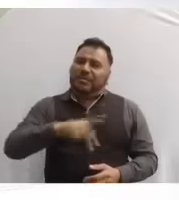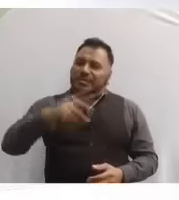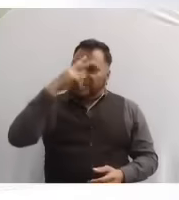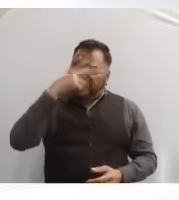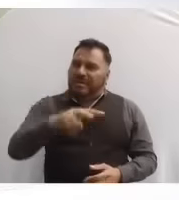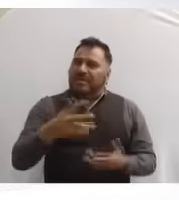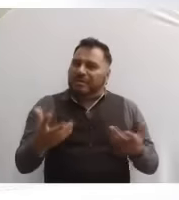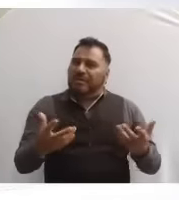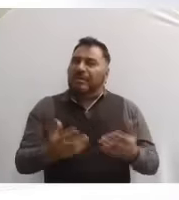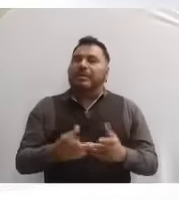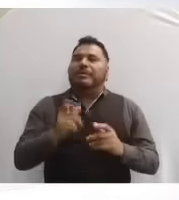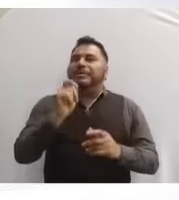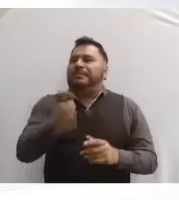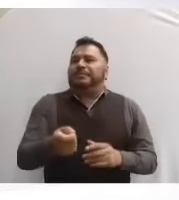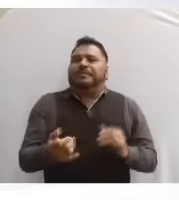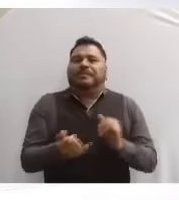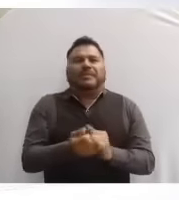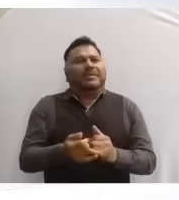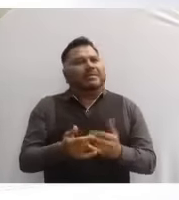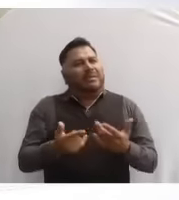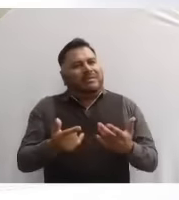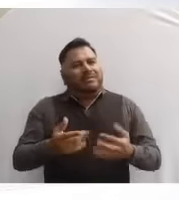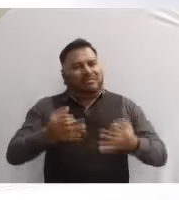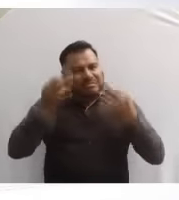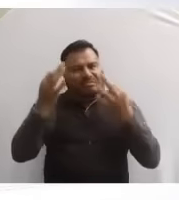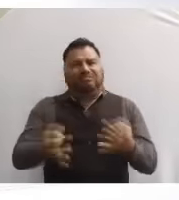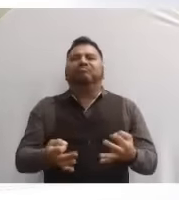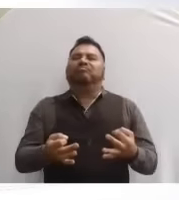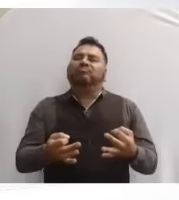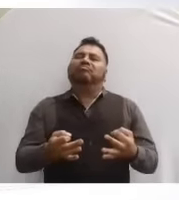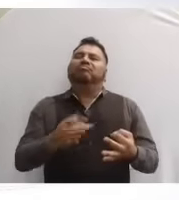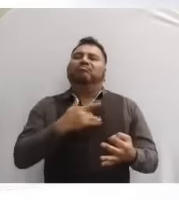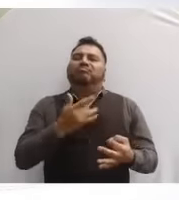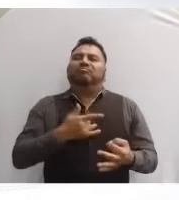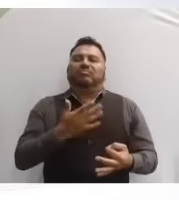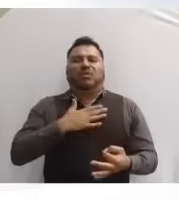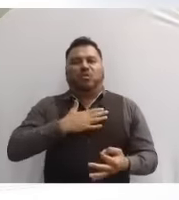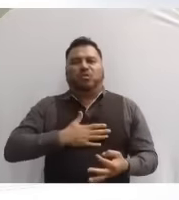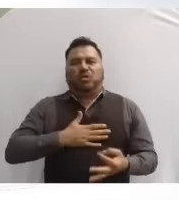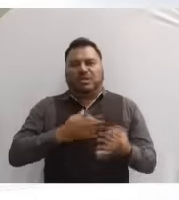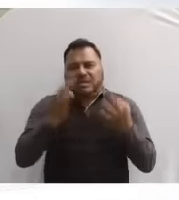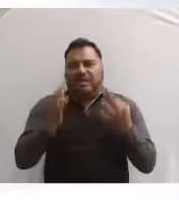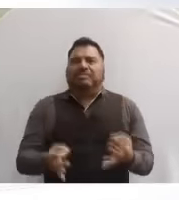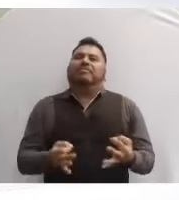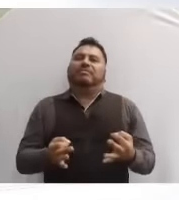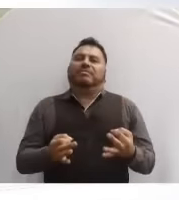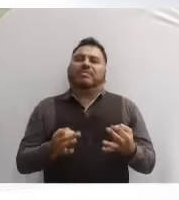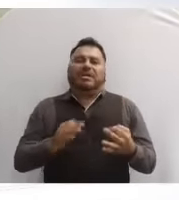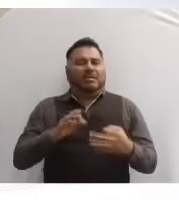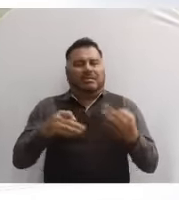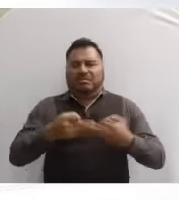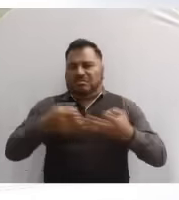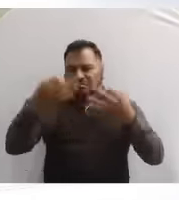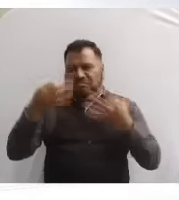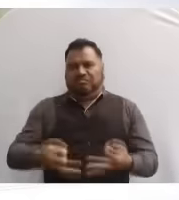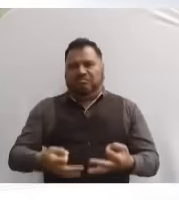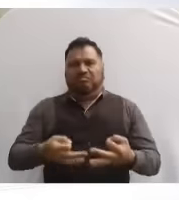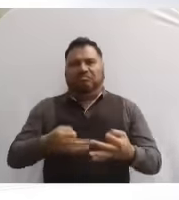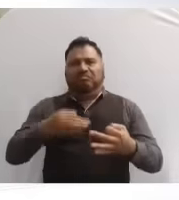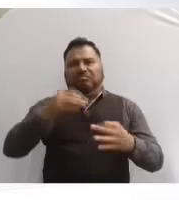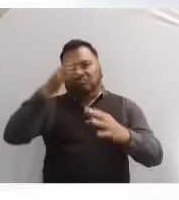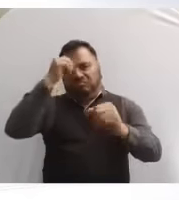México. Se trata de soberanía. Se trata de justicia, de democracia y